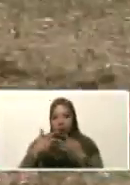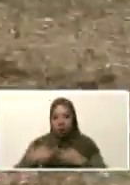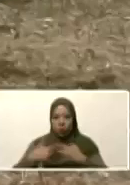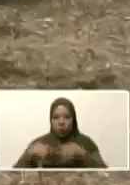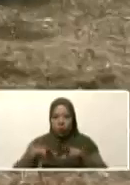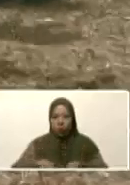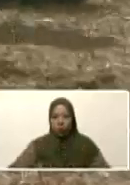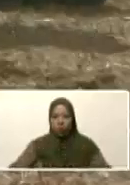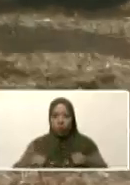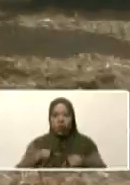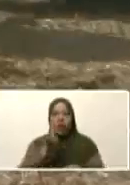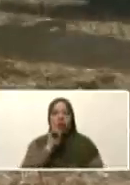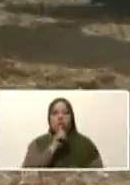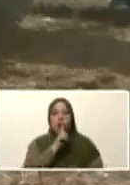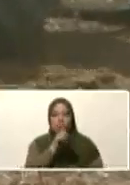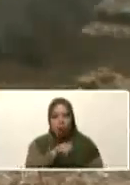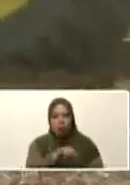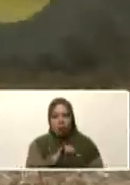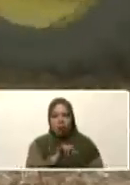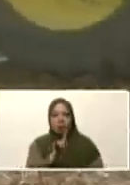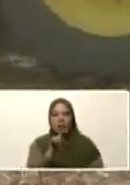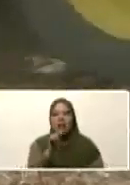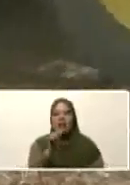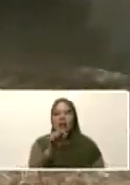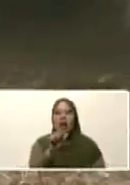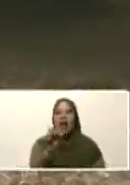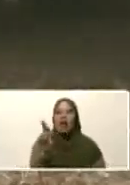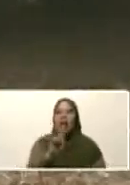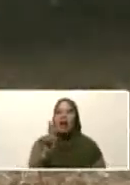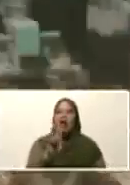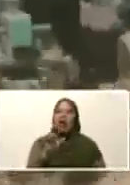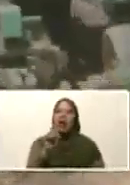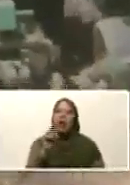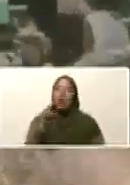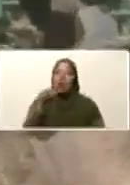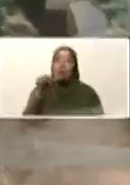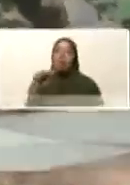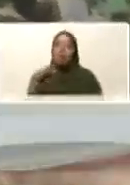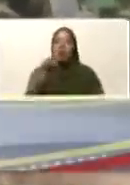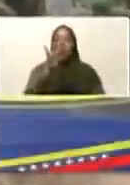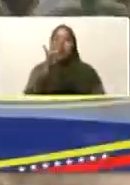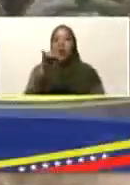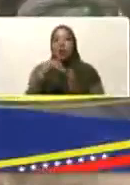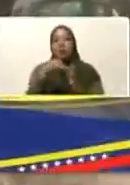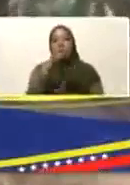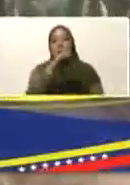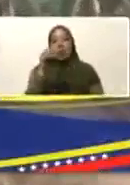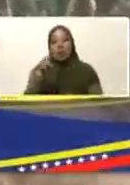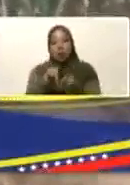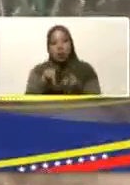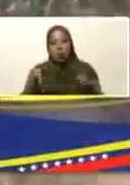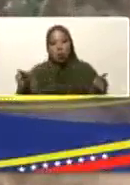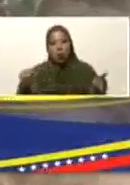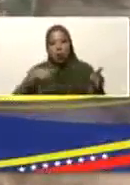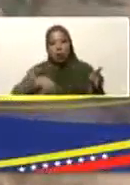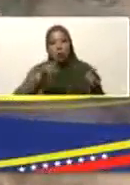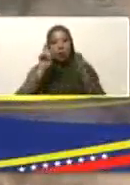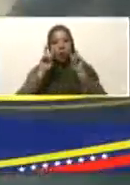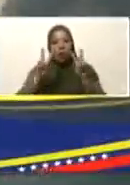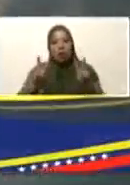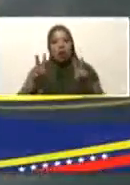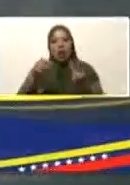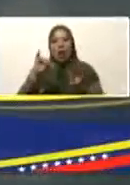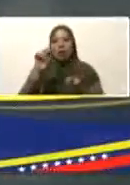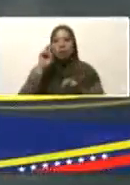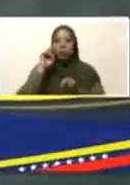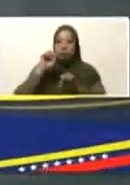la Tarragona, hay alrededor de 4.500 hectáreas que las podemos ver acá a la izquierda,